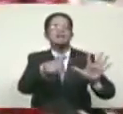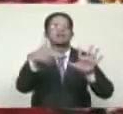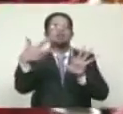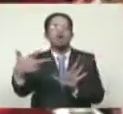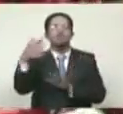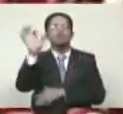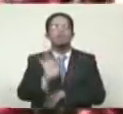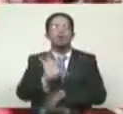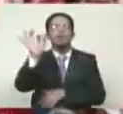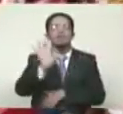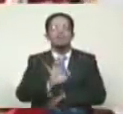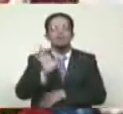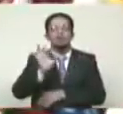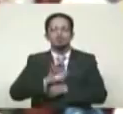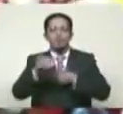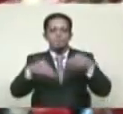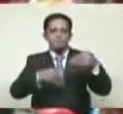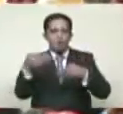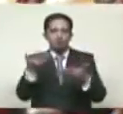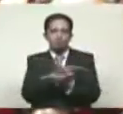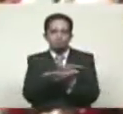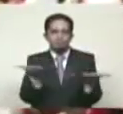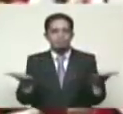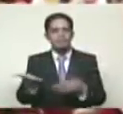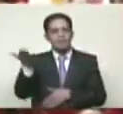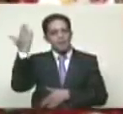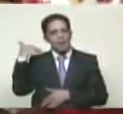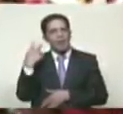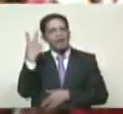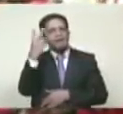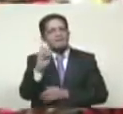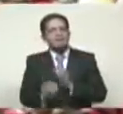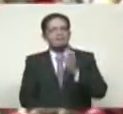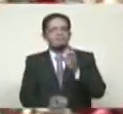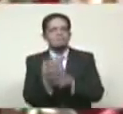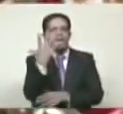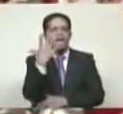68% de los votos populares el pasado 20 de mayo.